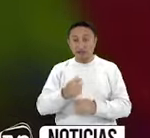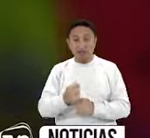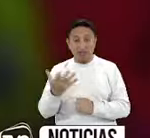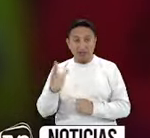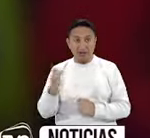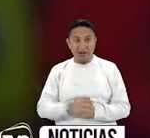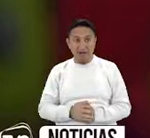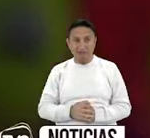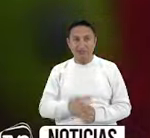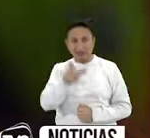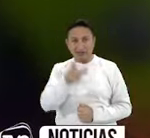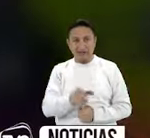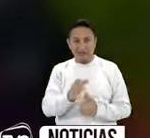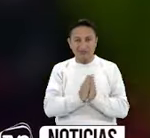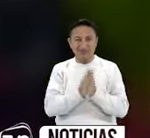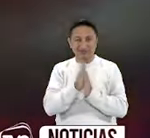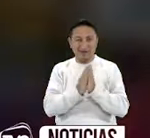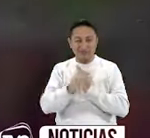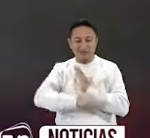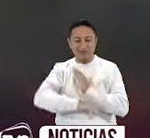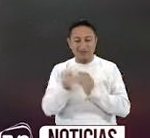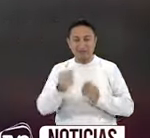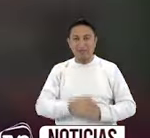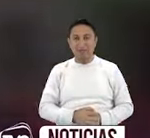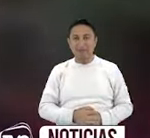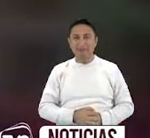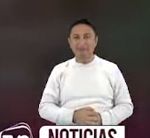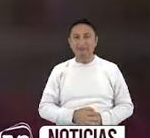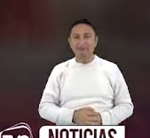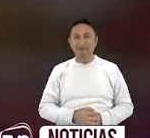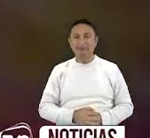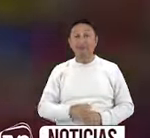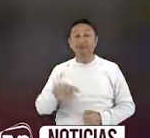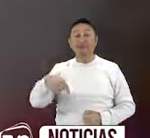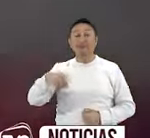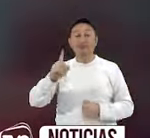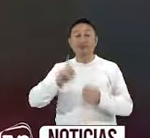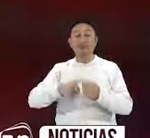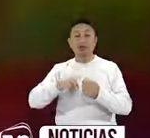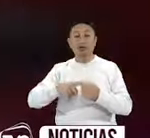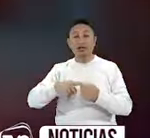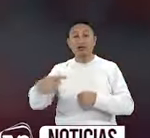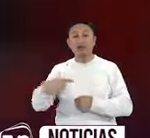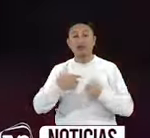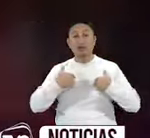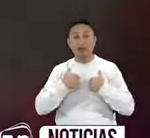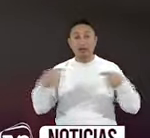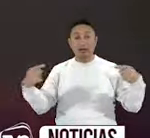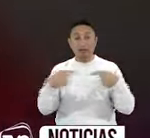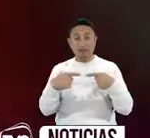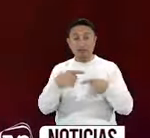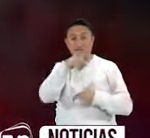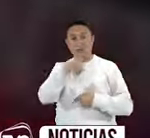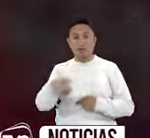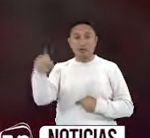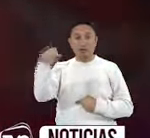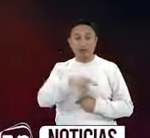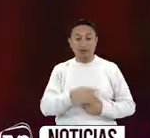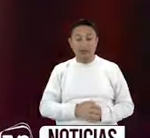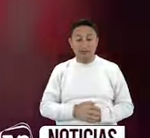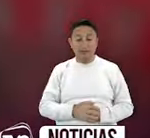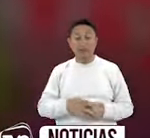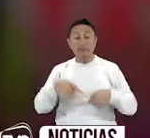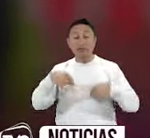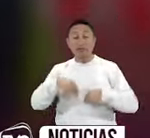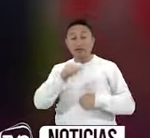los apostadores. En Quito, las peleas de gallos y otros animales están prohibidas. De hecho, es considerada una infracción